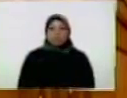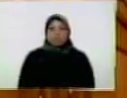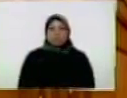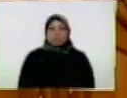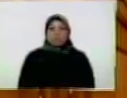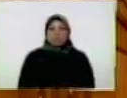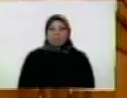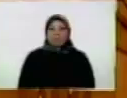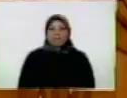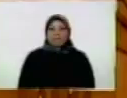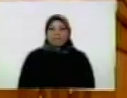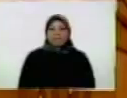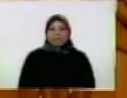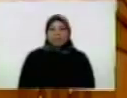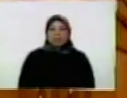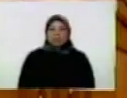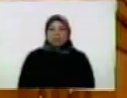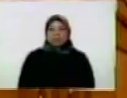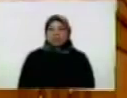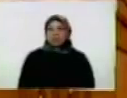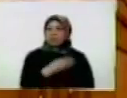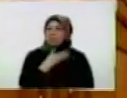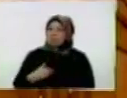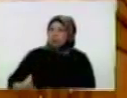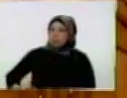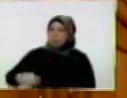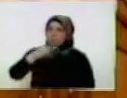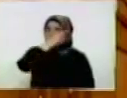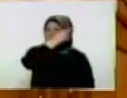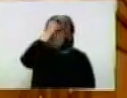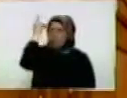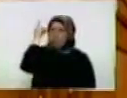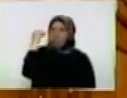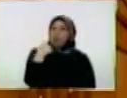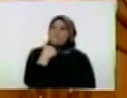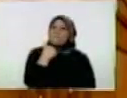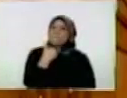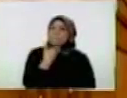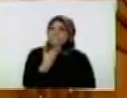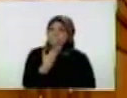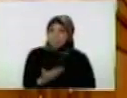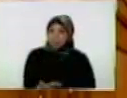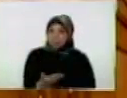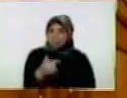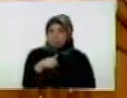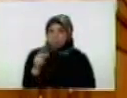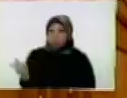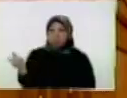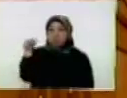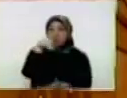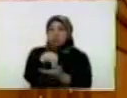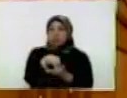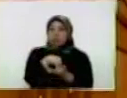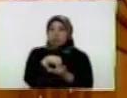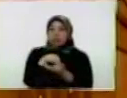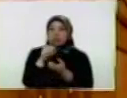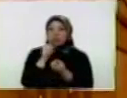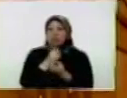permite, camarada presidente, y es que cuando uno sube aquí a este podio, siente